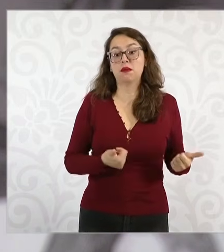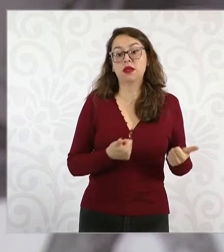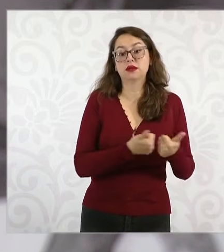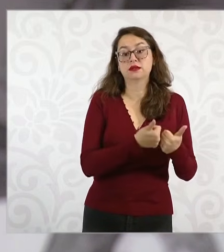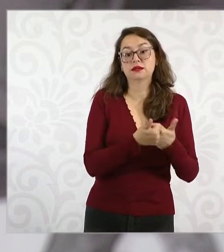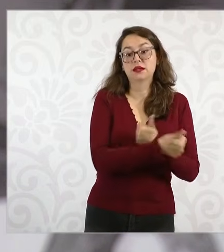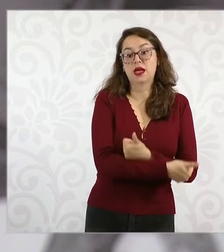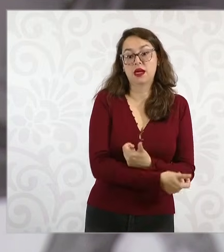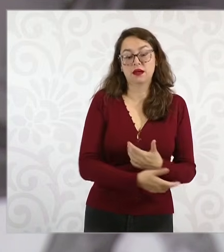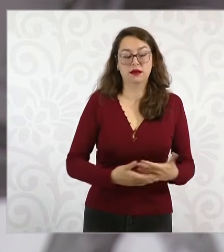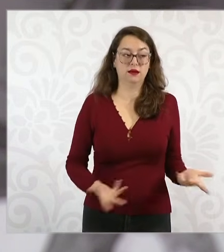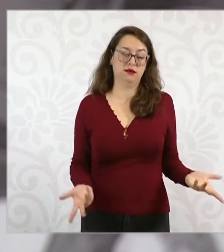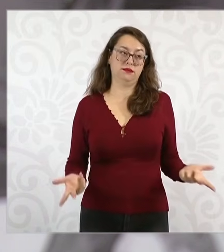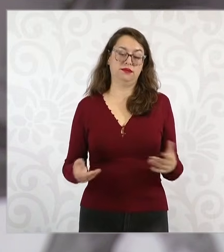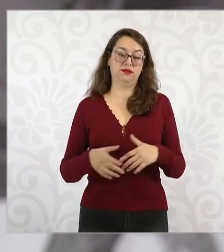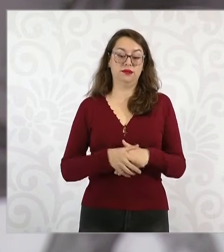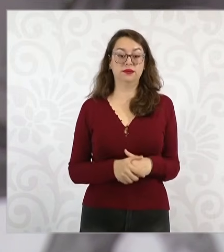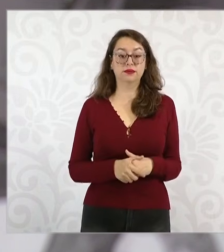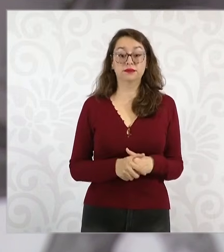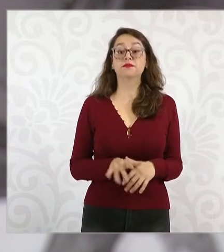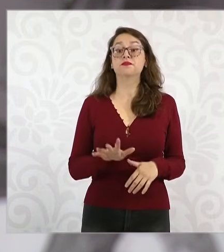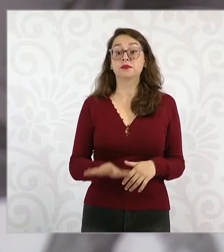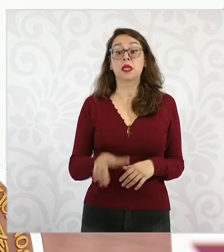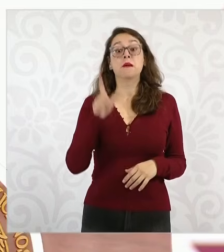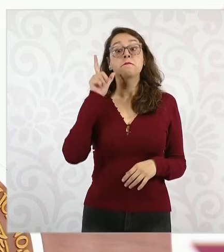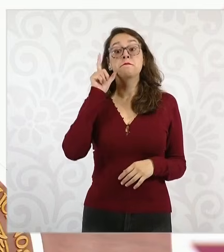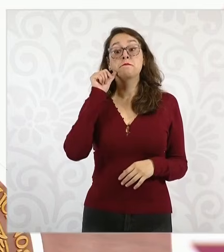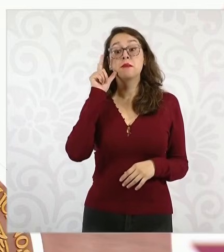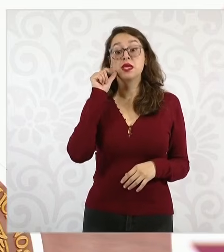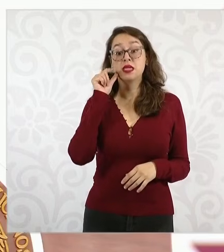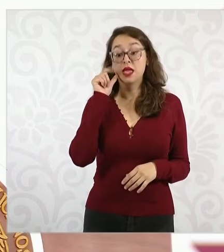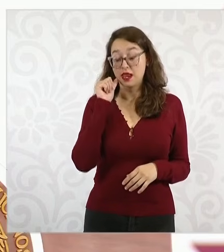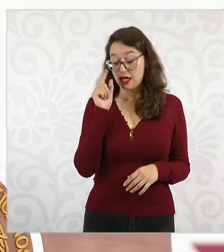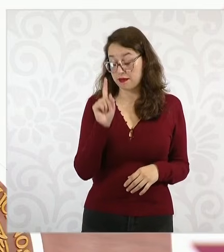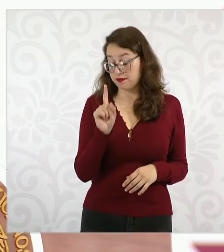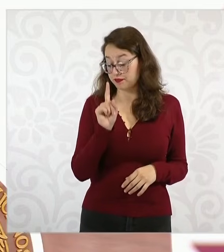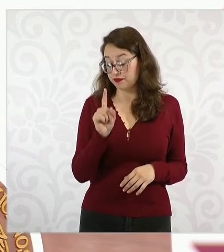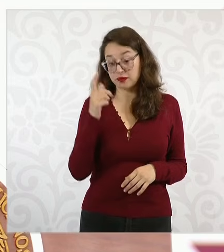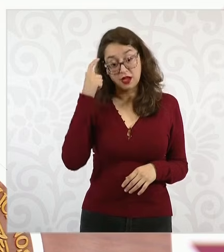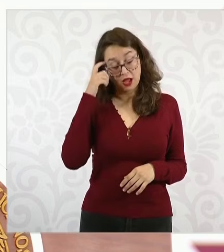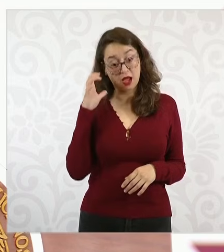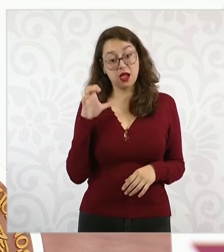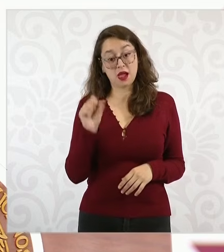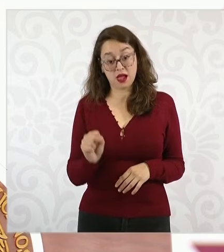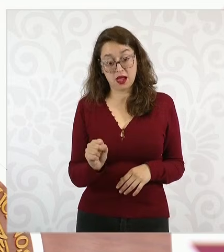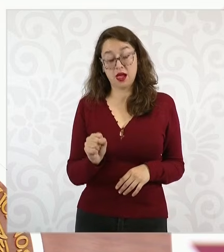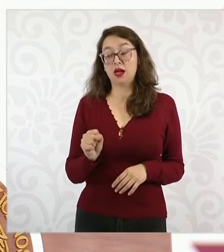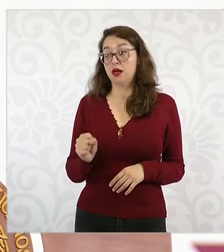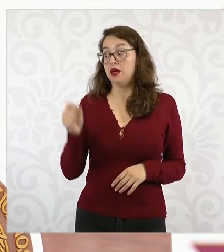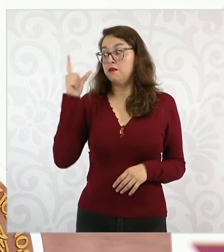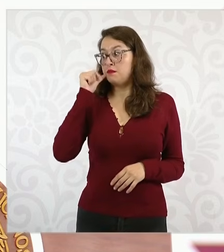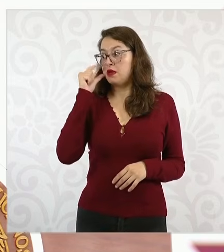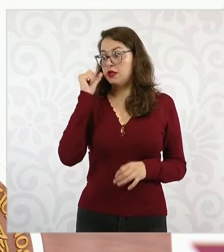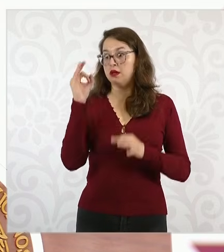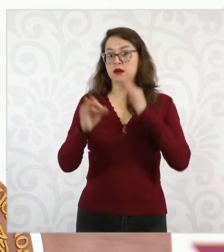vamos a traer la mañanera este caso que recientemente fue difundido por un